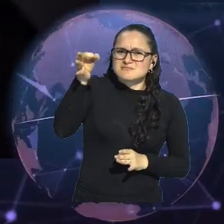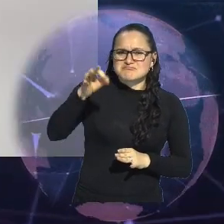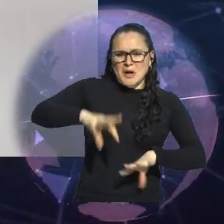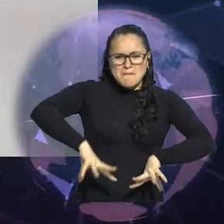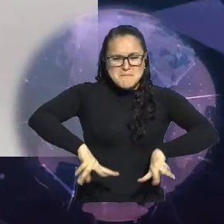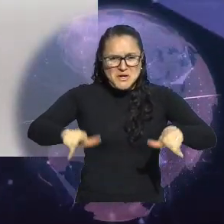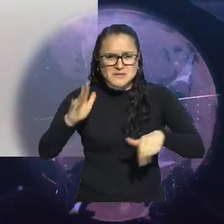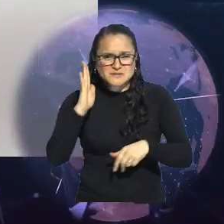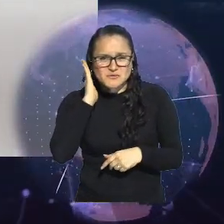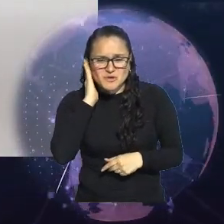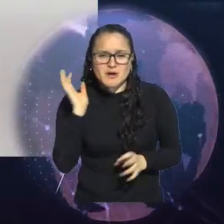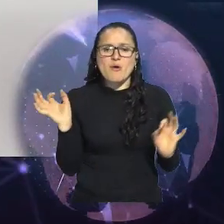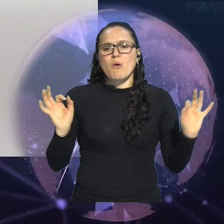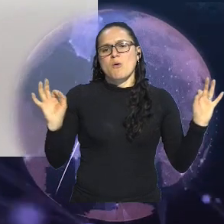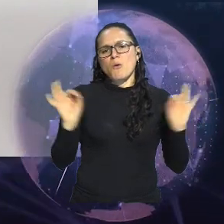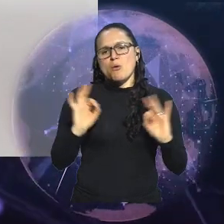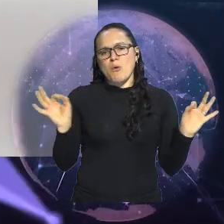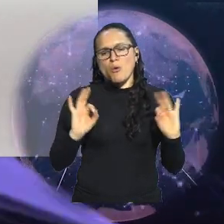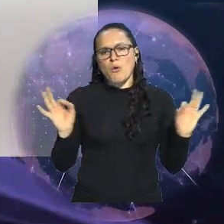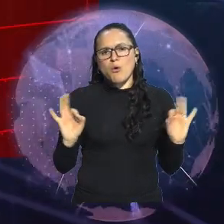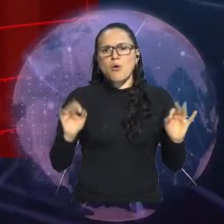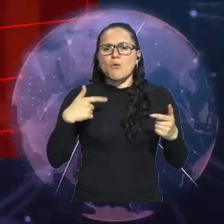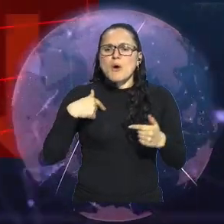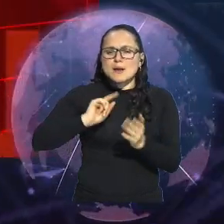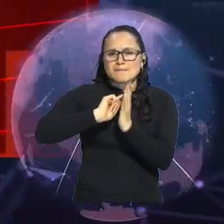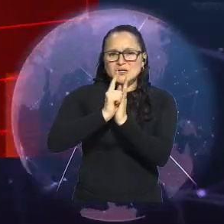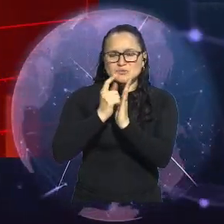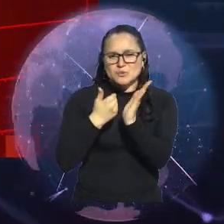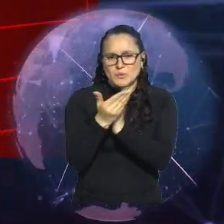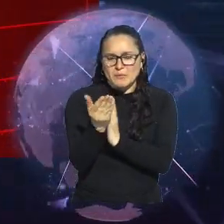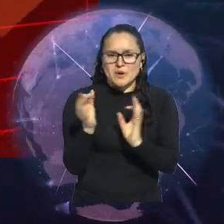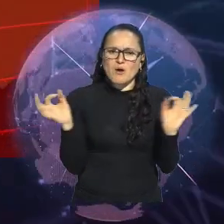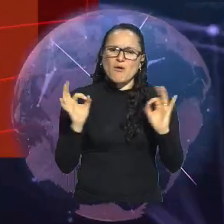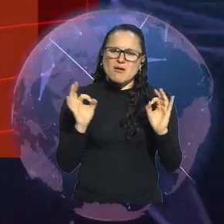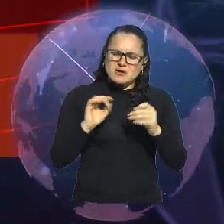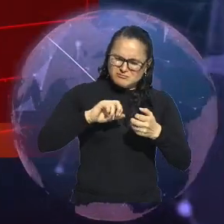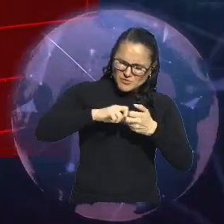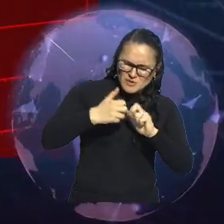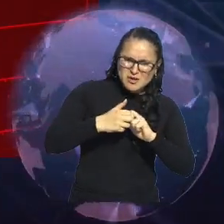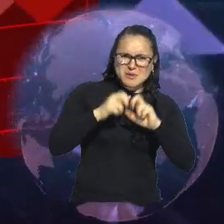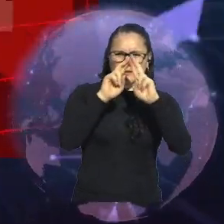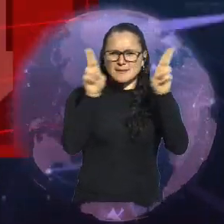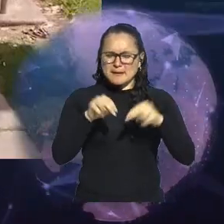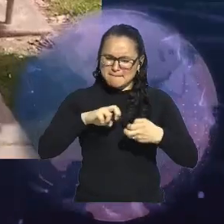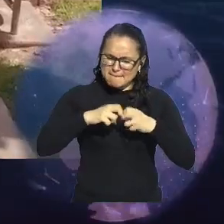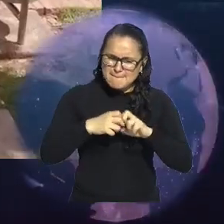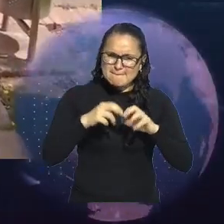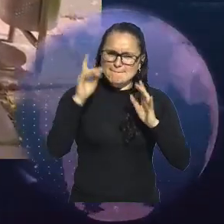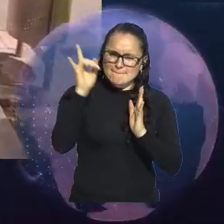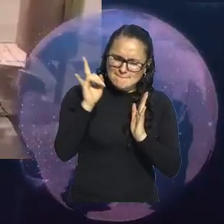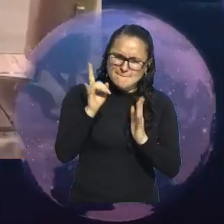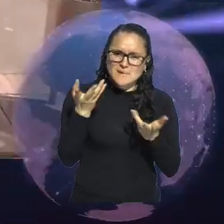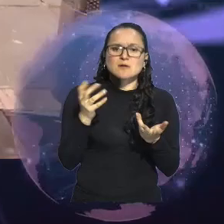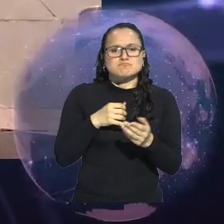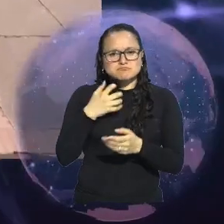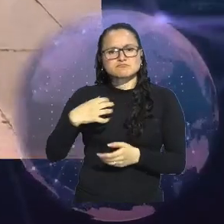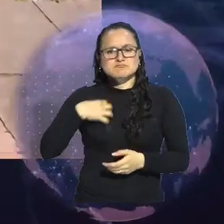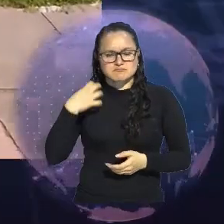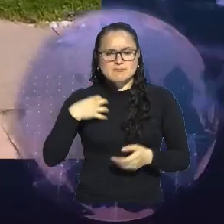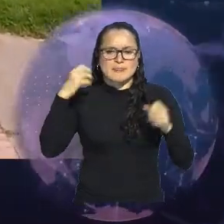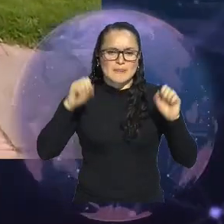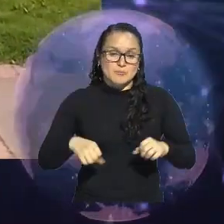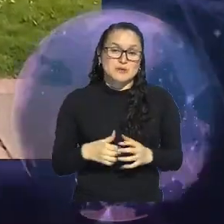celular activaciones de recargas y fallas en la prestación del servicio asimismo de la crc